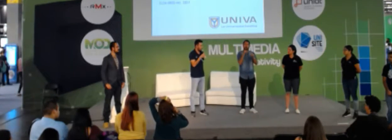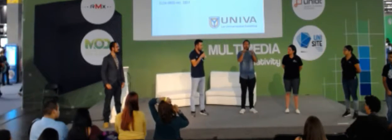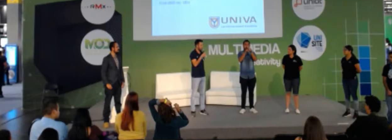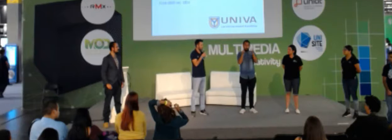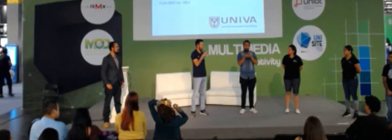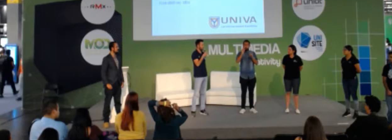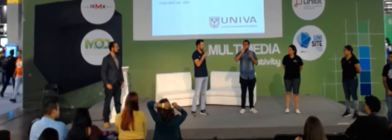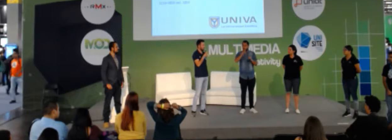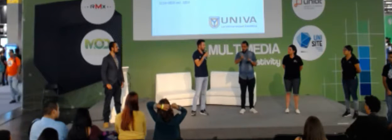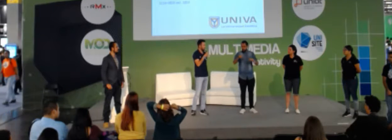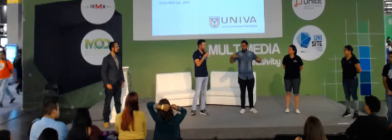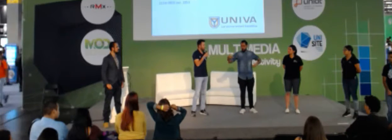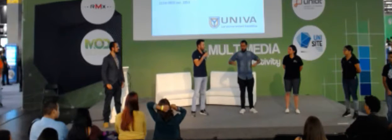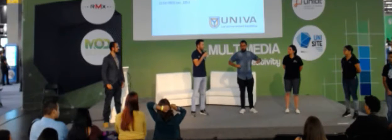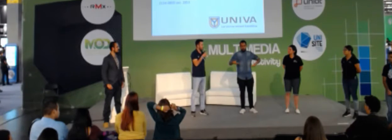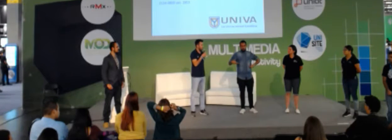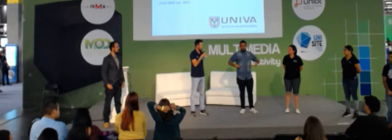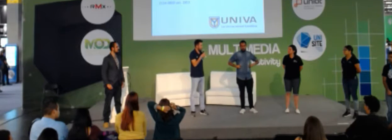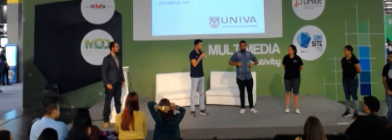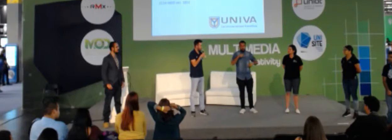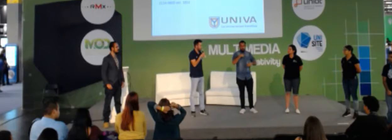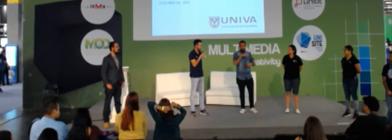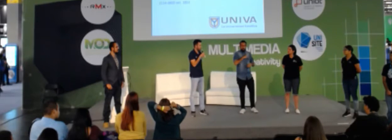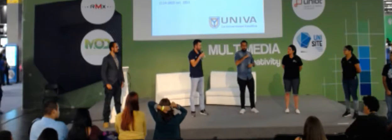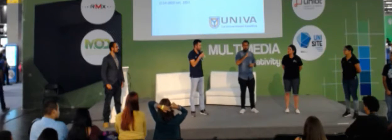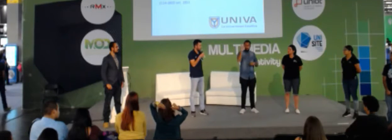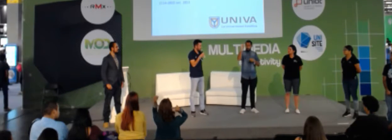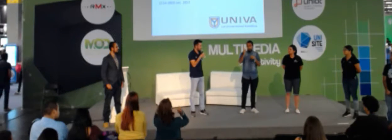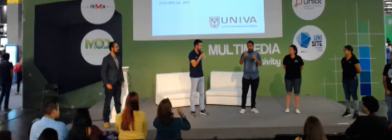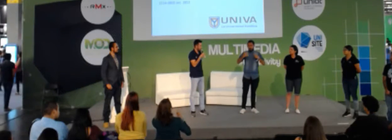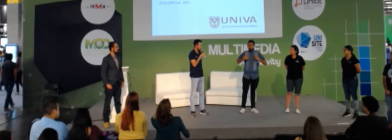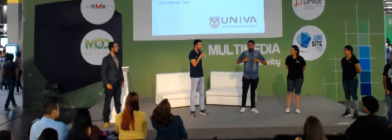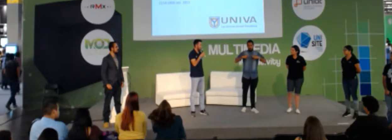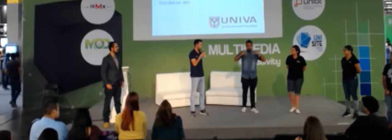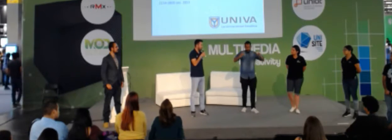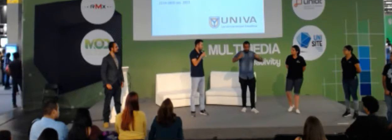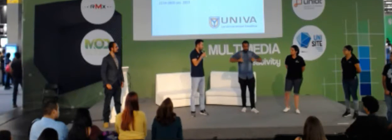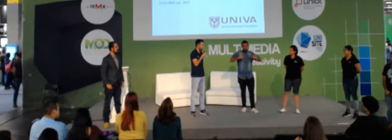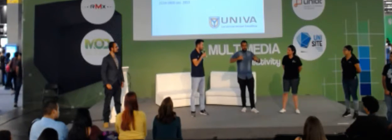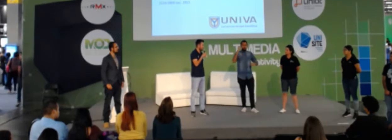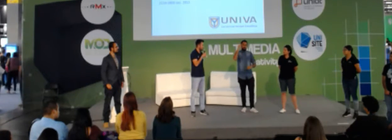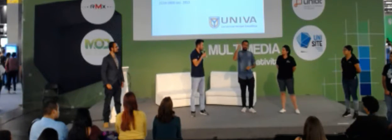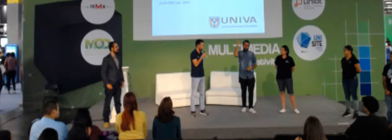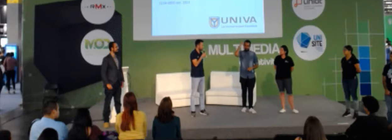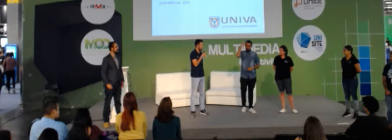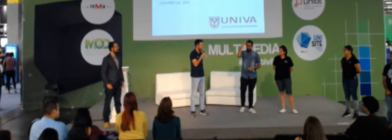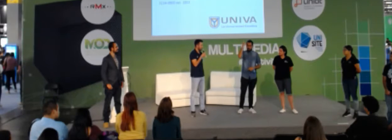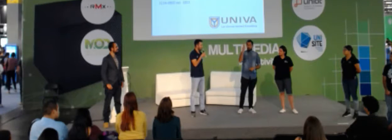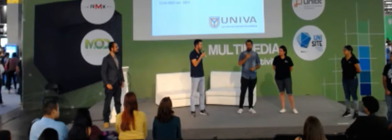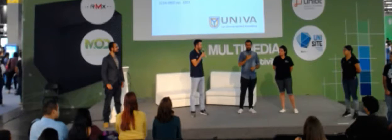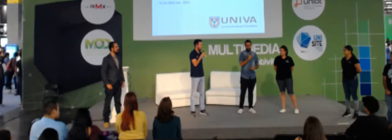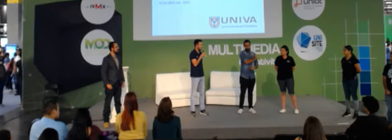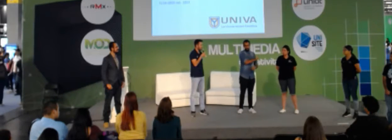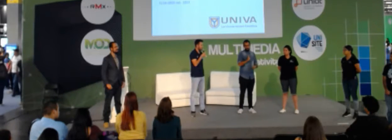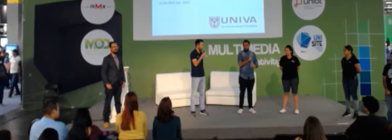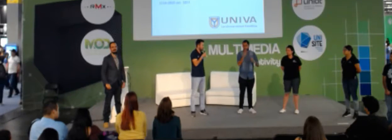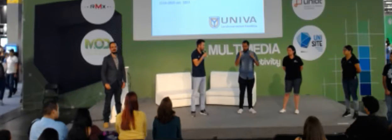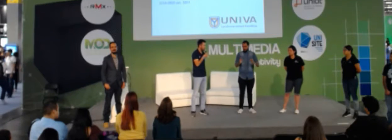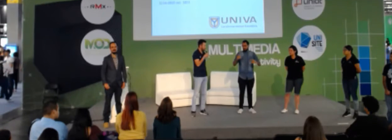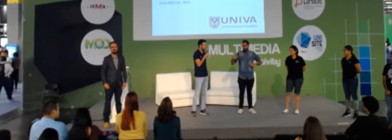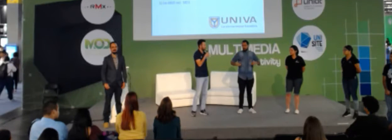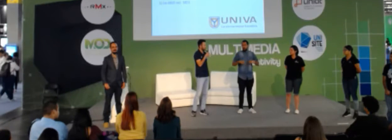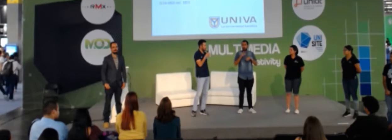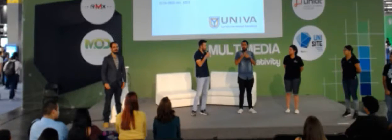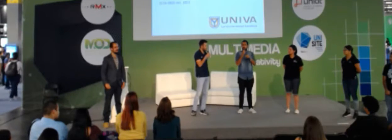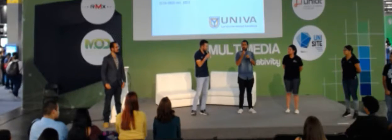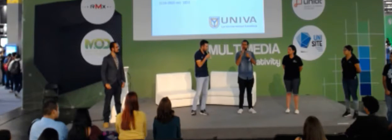4 festivales nacionales, que donde participan diferentes estados, yo representando a Jalisco, pues bueno, también obras de teatro